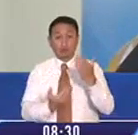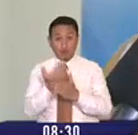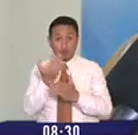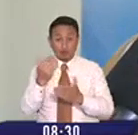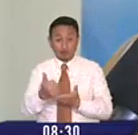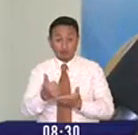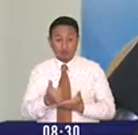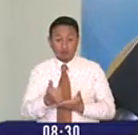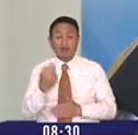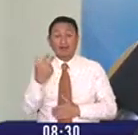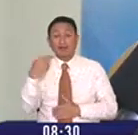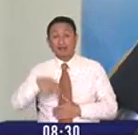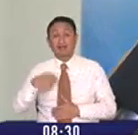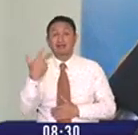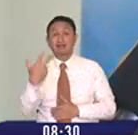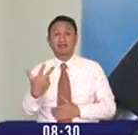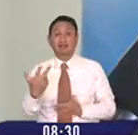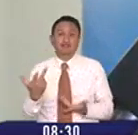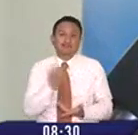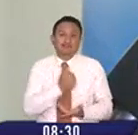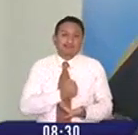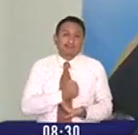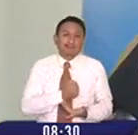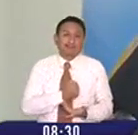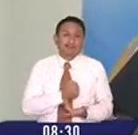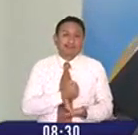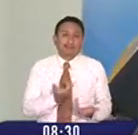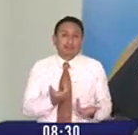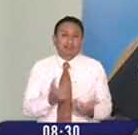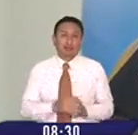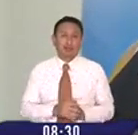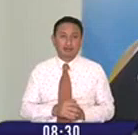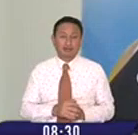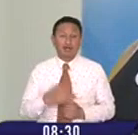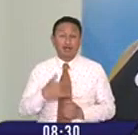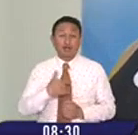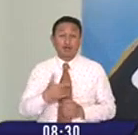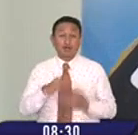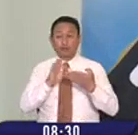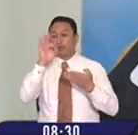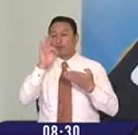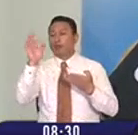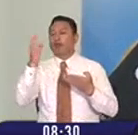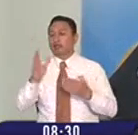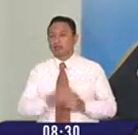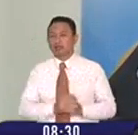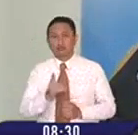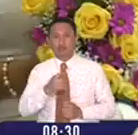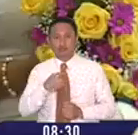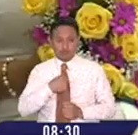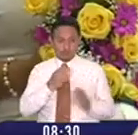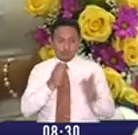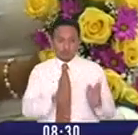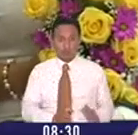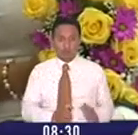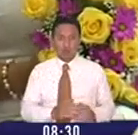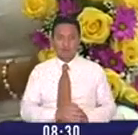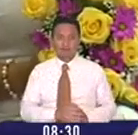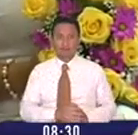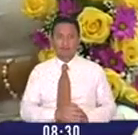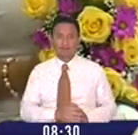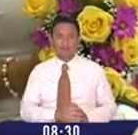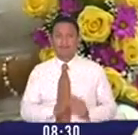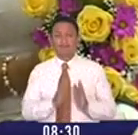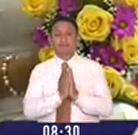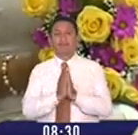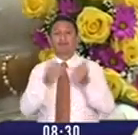lamentablemente solamente hay 3 en el país. Y nosotros no somos una estadística, nosotros somos reales. También un exhorto a